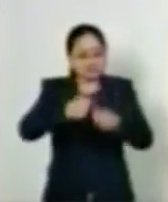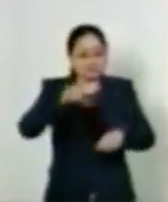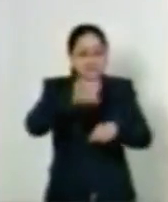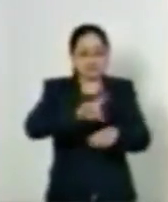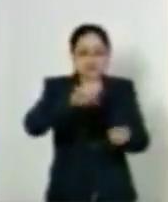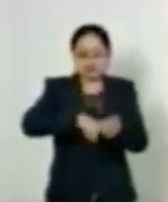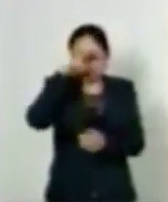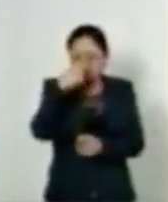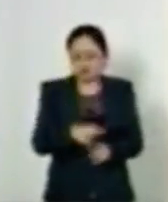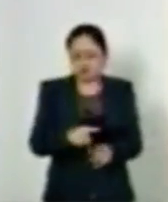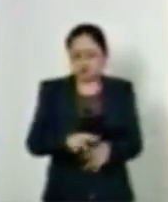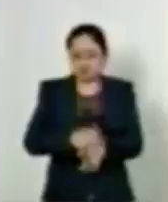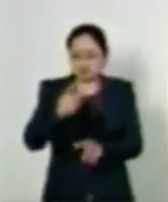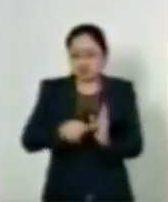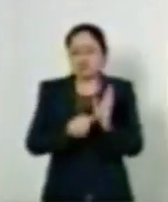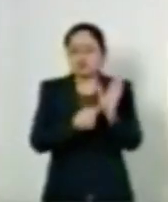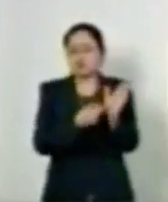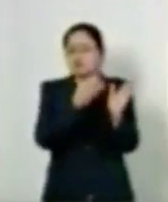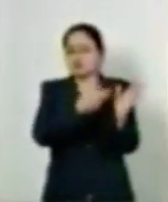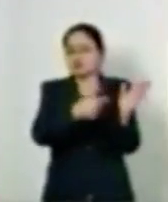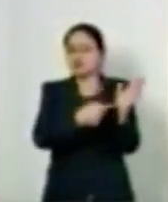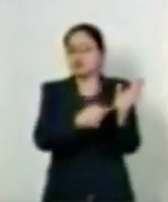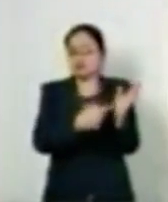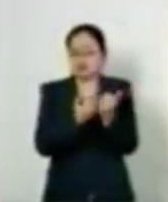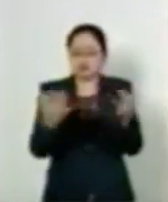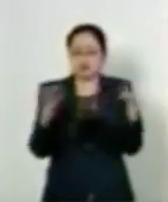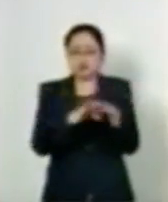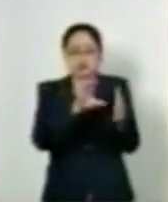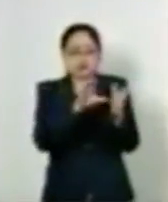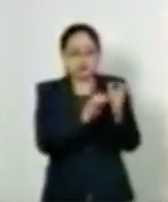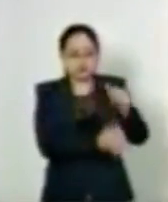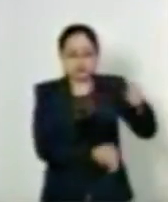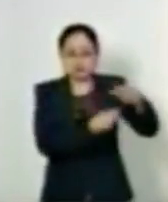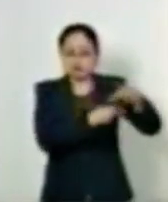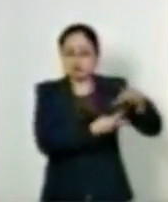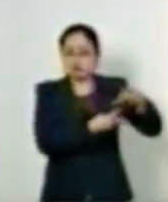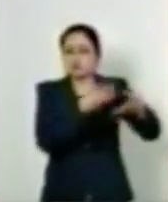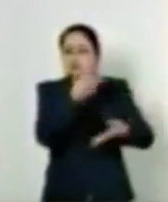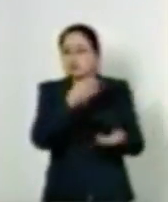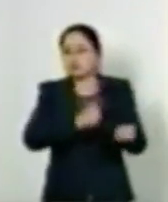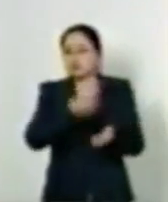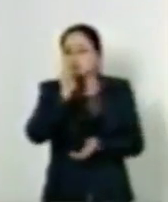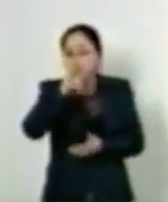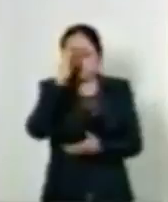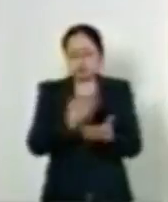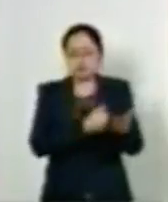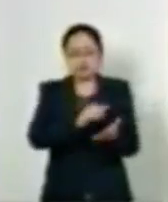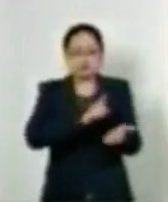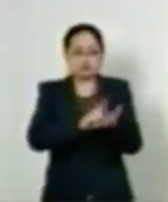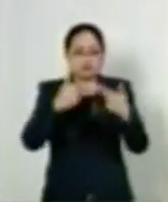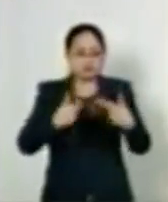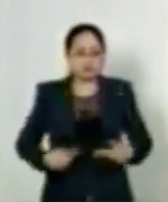interior, situación que a la luz de la doctrina y del texto constitucional representaría una violación a los